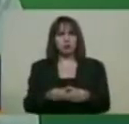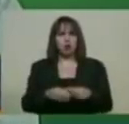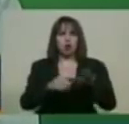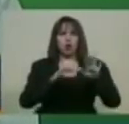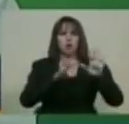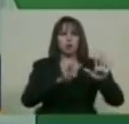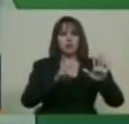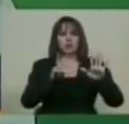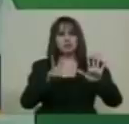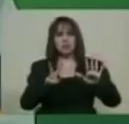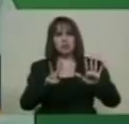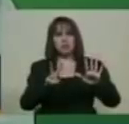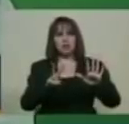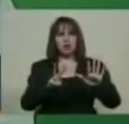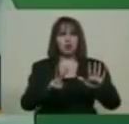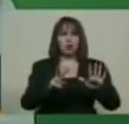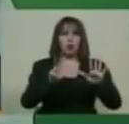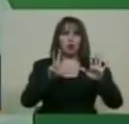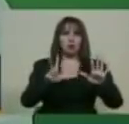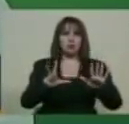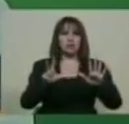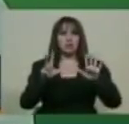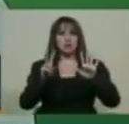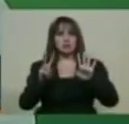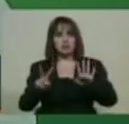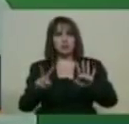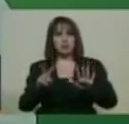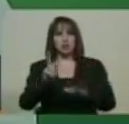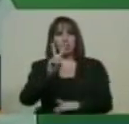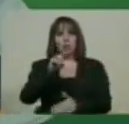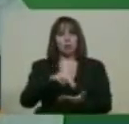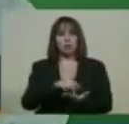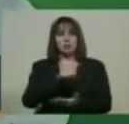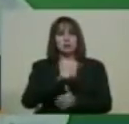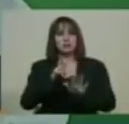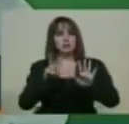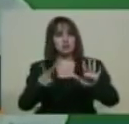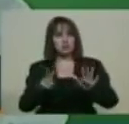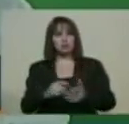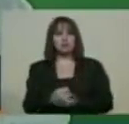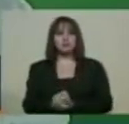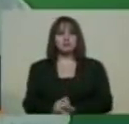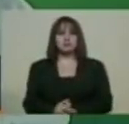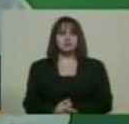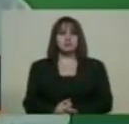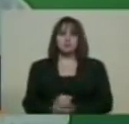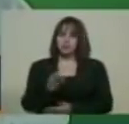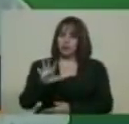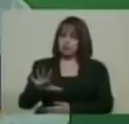97, 87, 97, 2017. Y así,